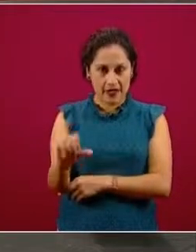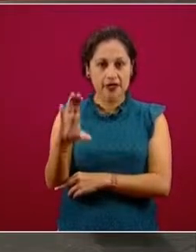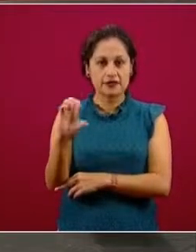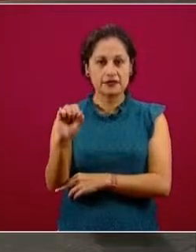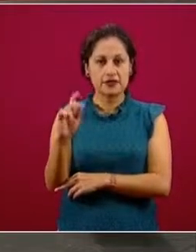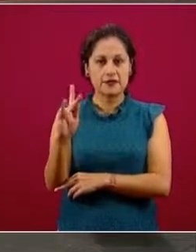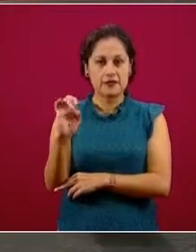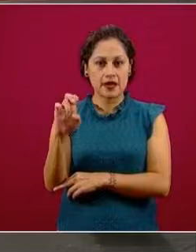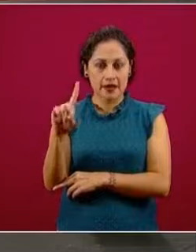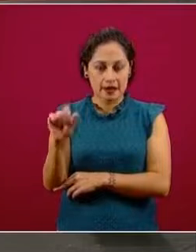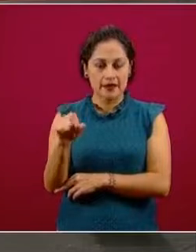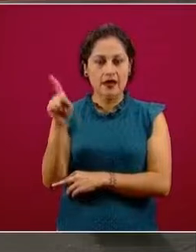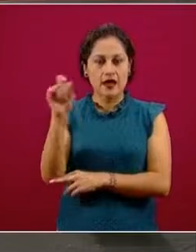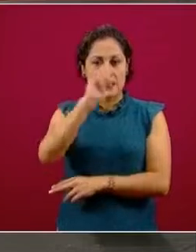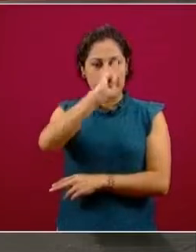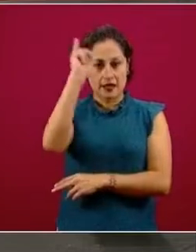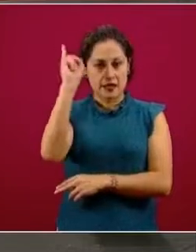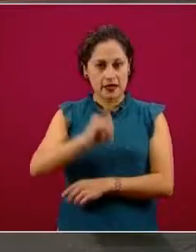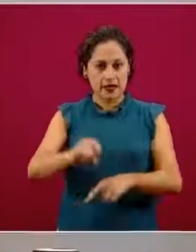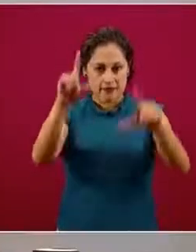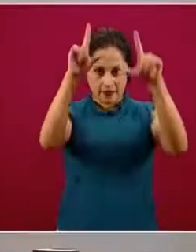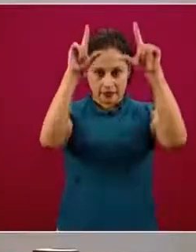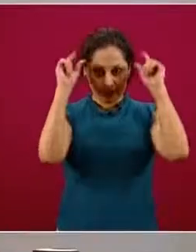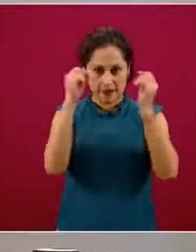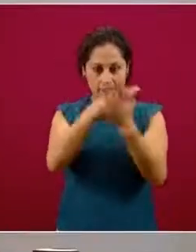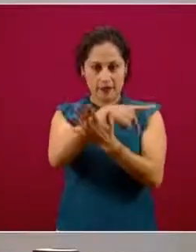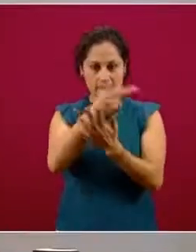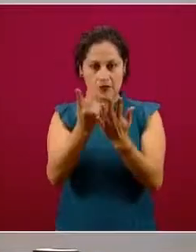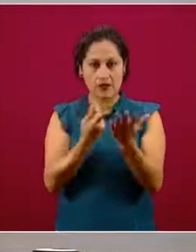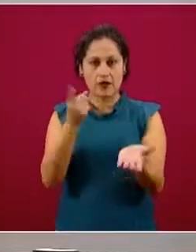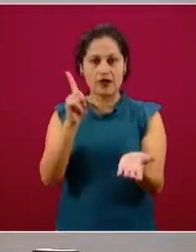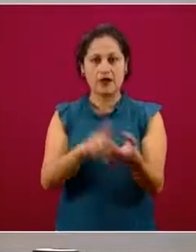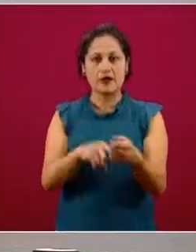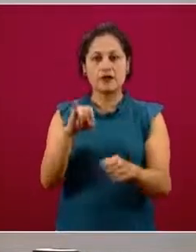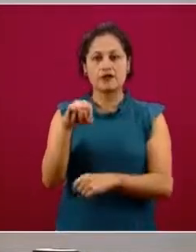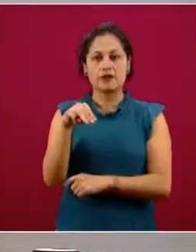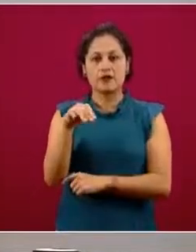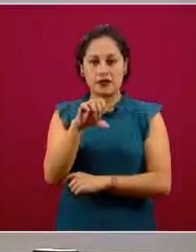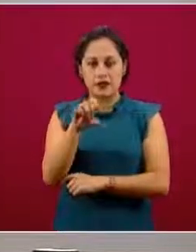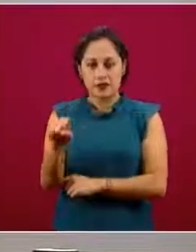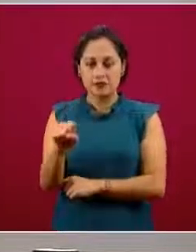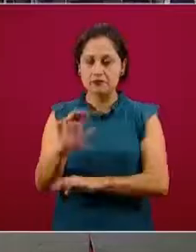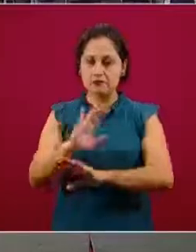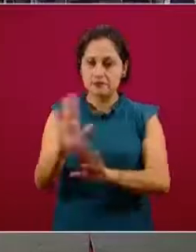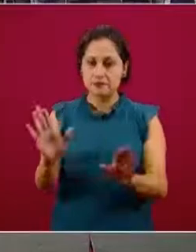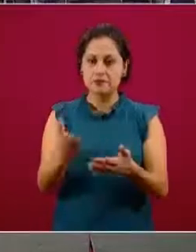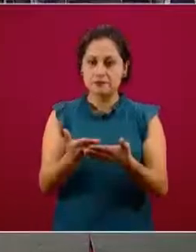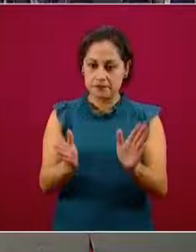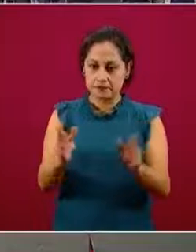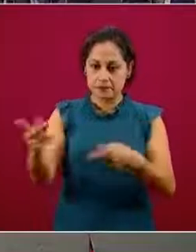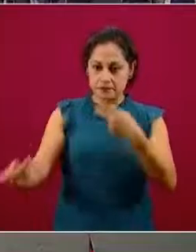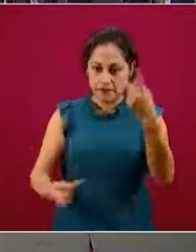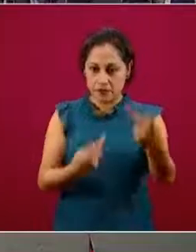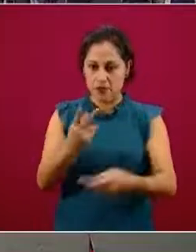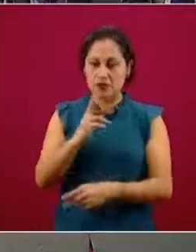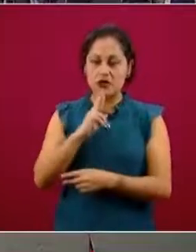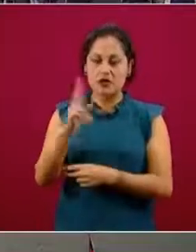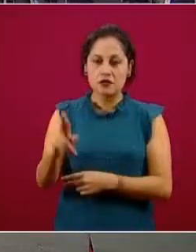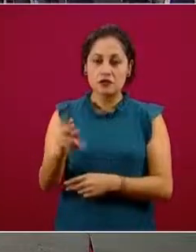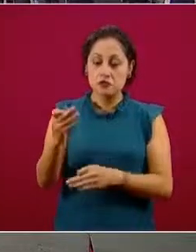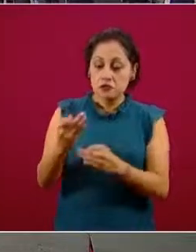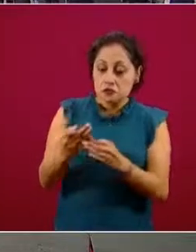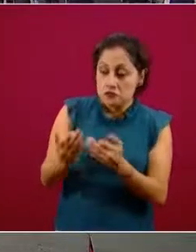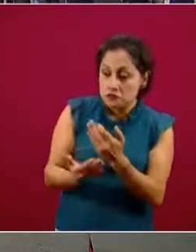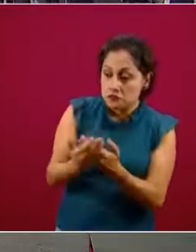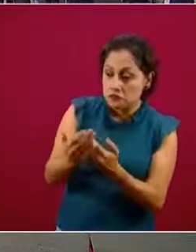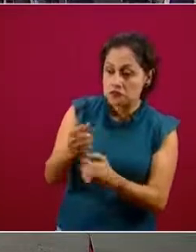de Programas de Enfermería del Seguro Social. Pues abrimos a preguntas y respuestas, ahora son poquitos, así que va a haber más tiempo.